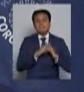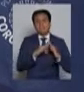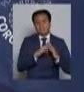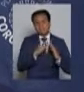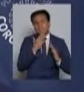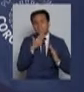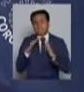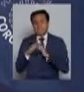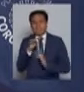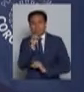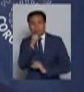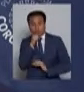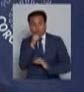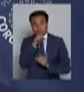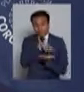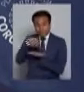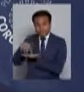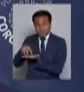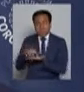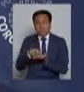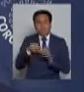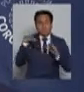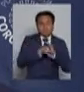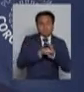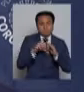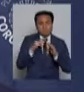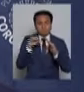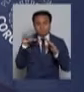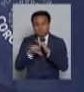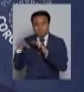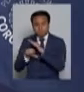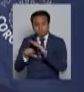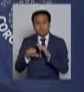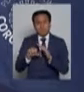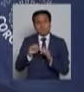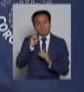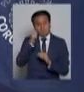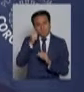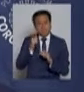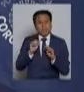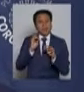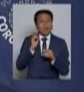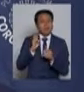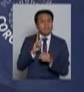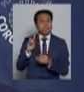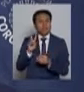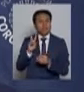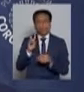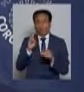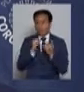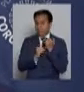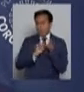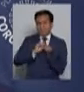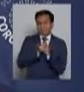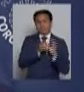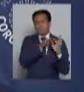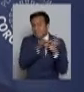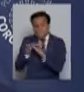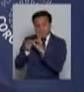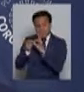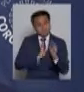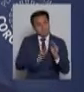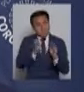Viejo, el periodo de cuarentena que están, que vence mañana a las 22 horas, se renueva por una